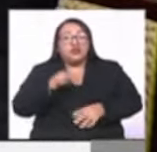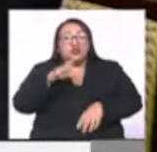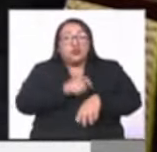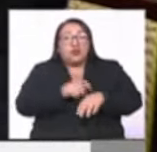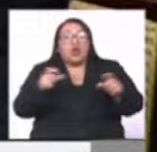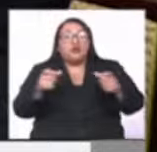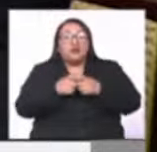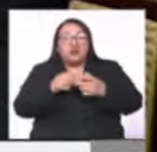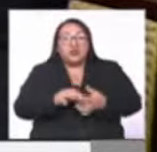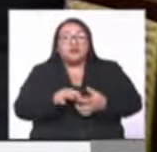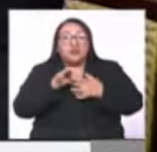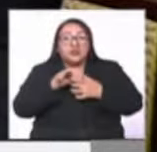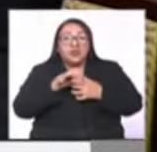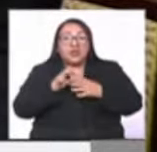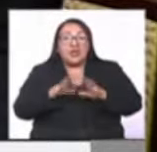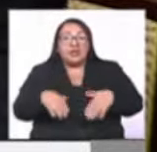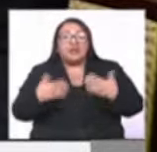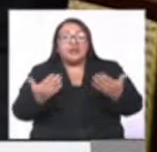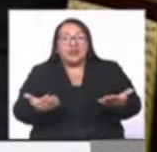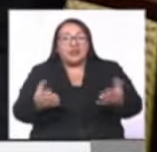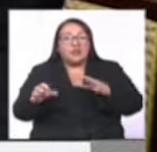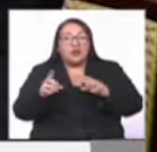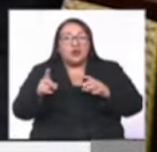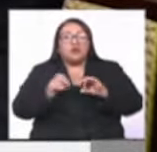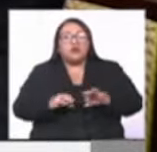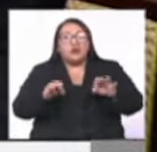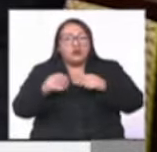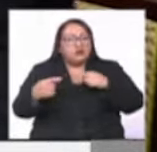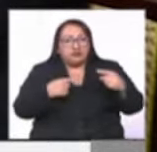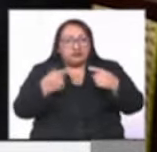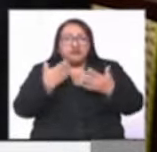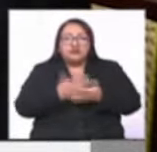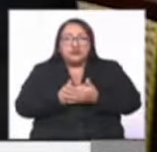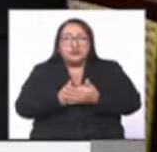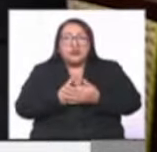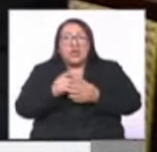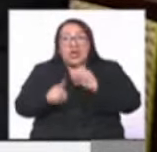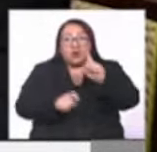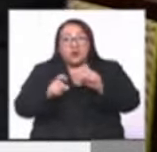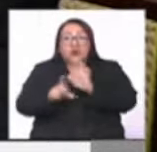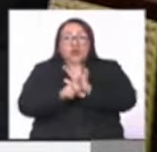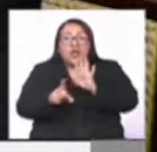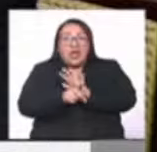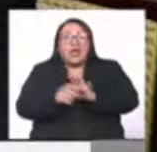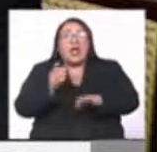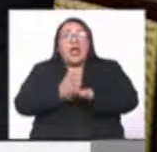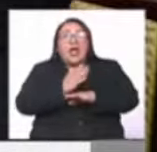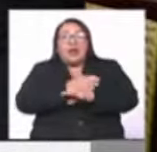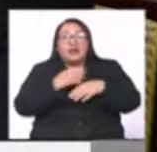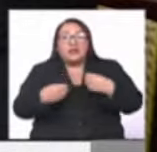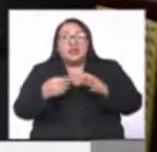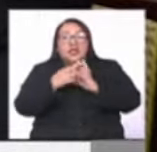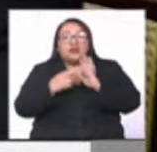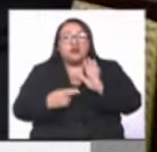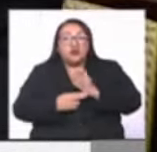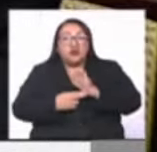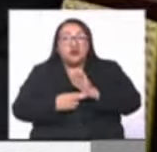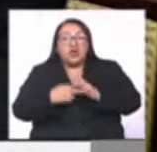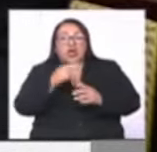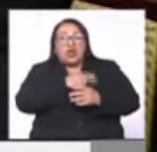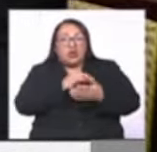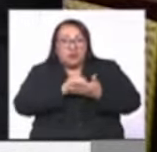comisión especial debió hacer una debida diligencia y las consultas legales antes de expedir una resolución de